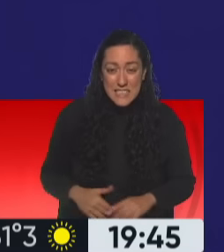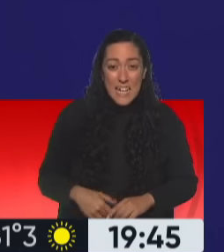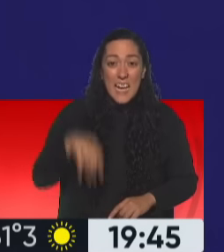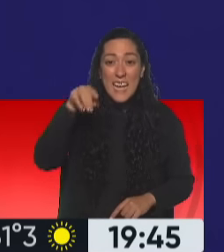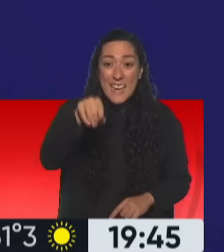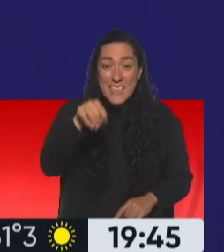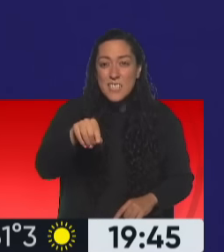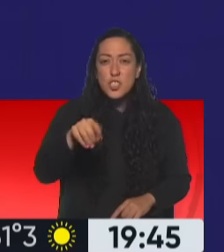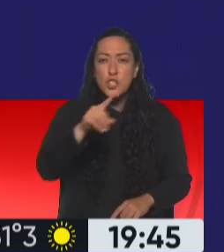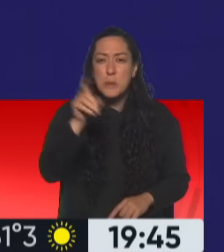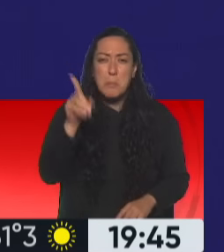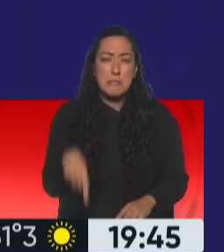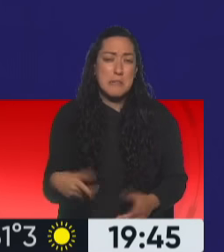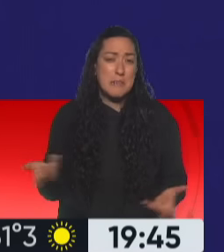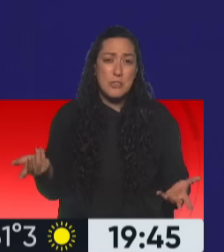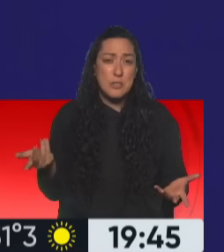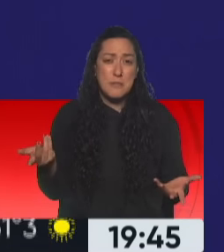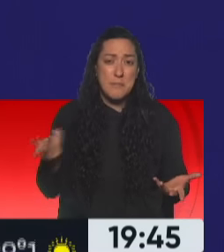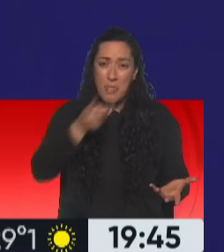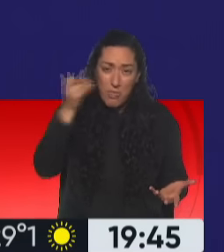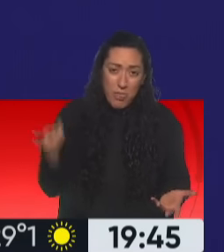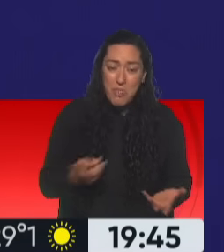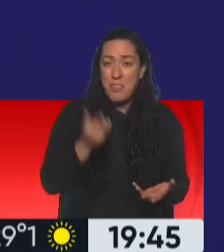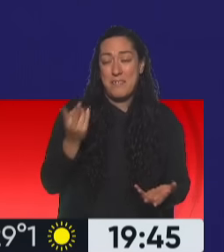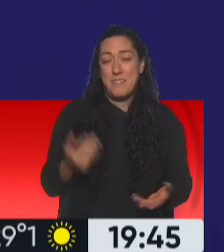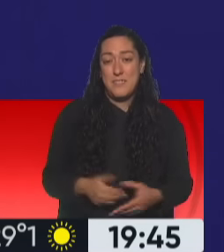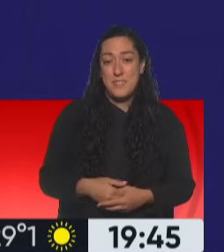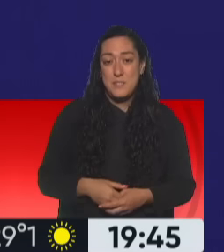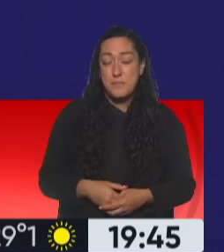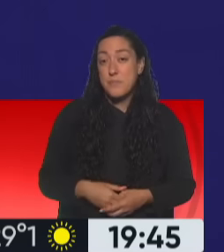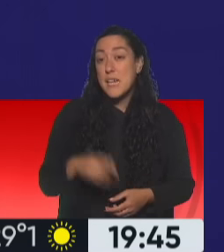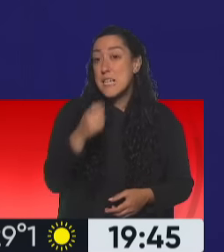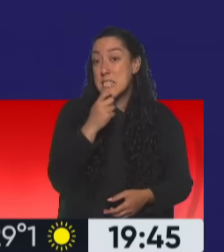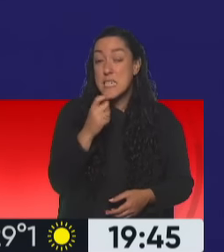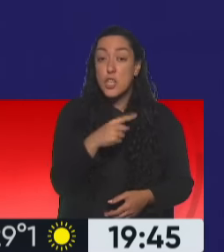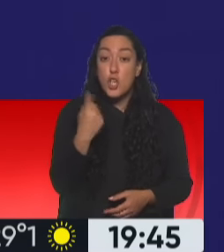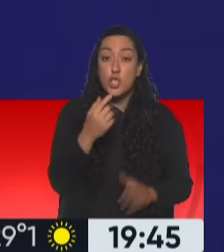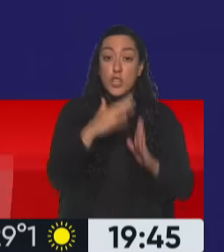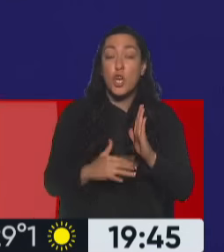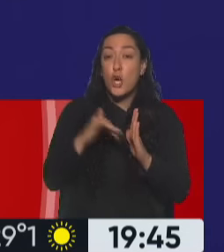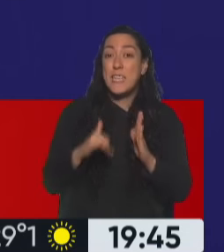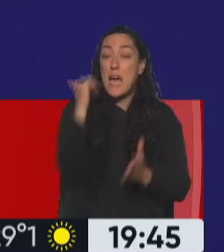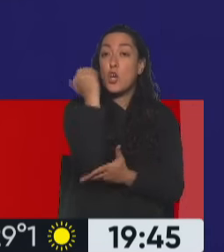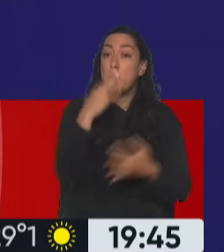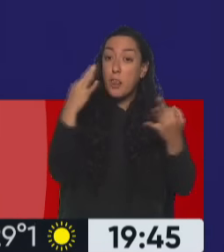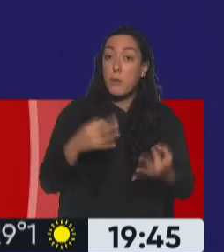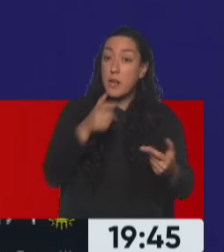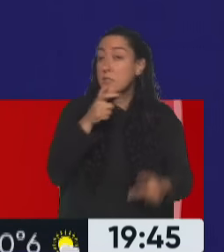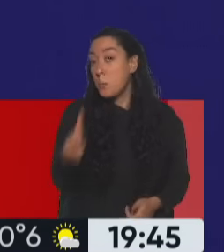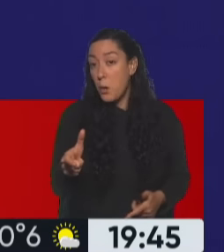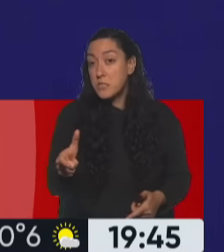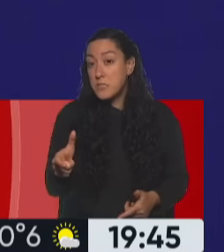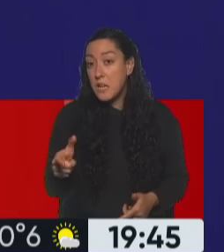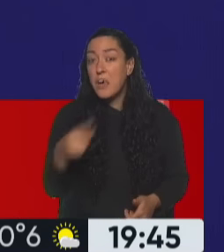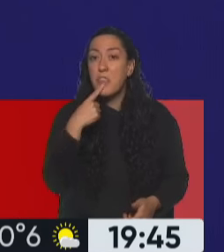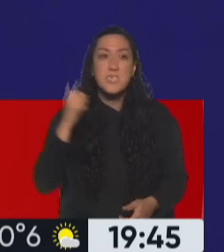absolutamente precario, de pésima calidad. Y cuando uno contesta con teoría económica en serio, lo acusan